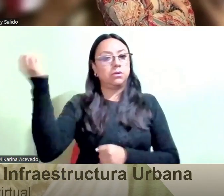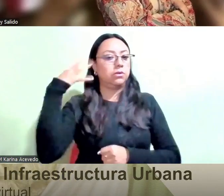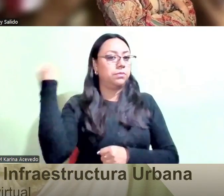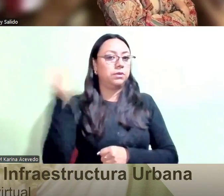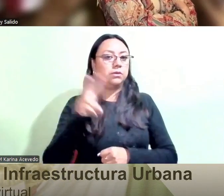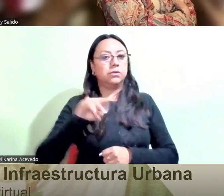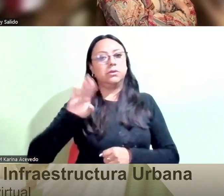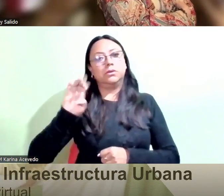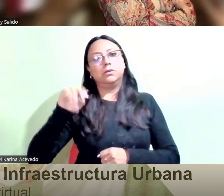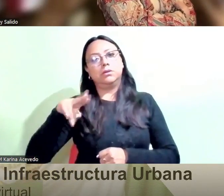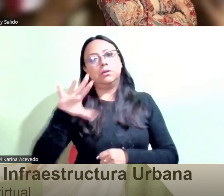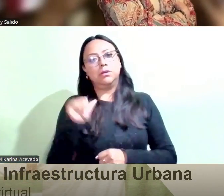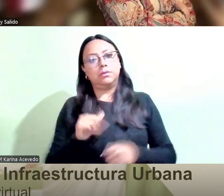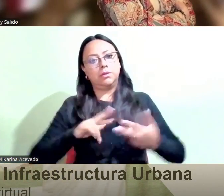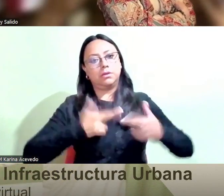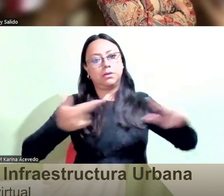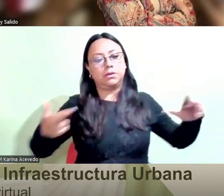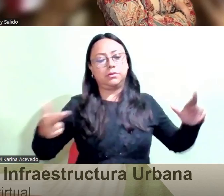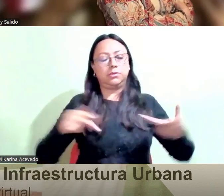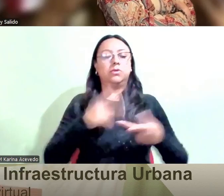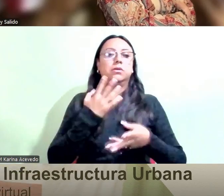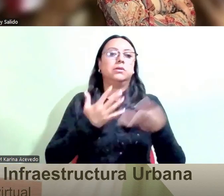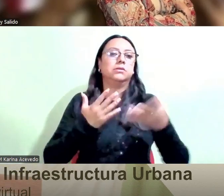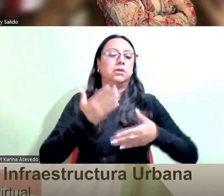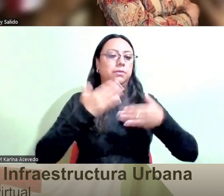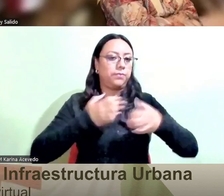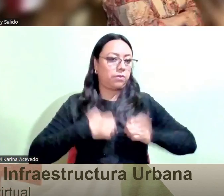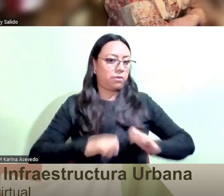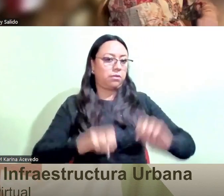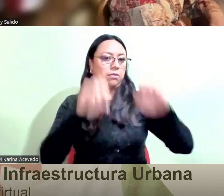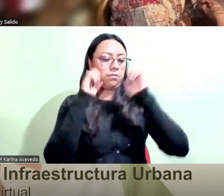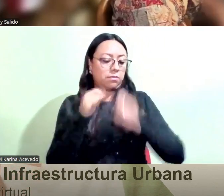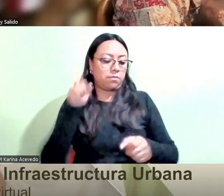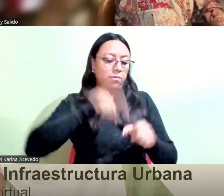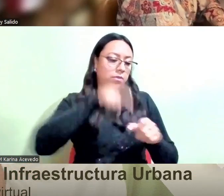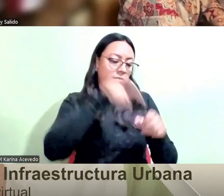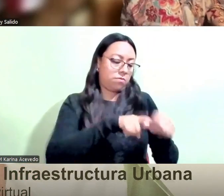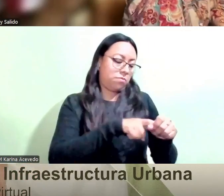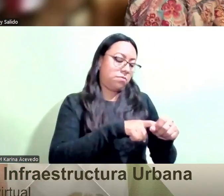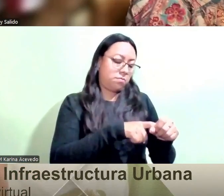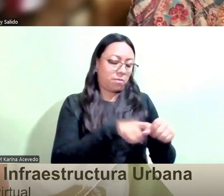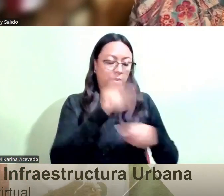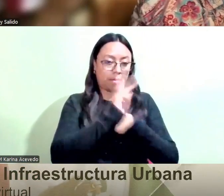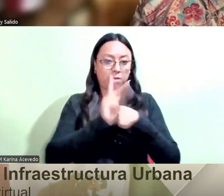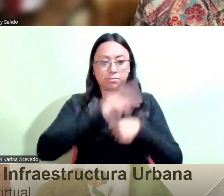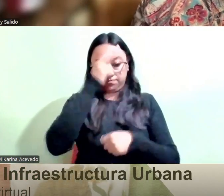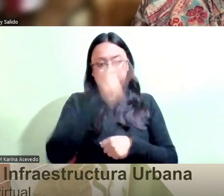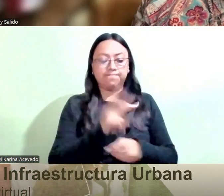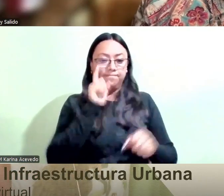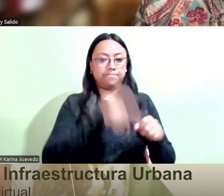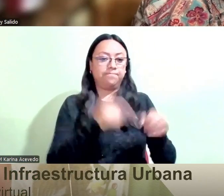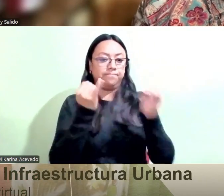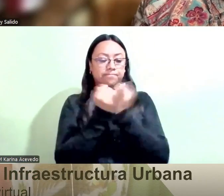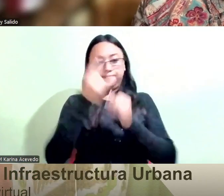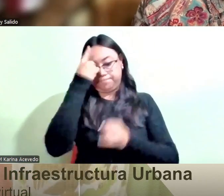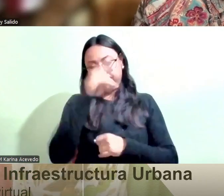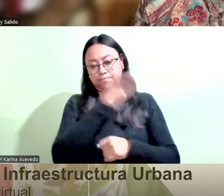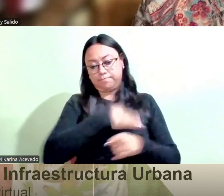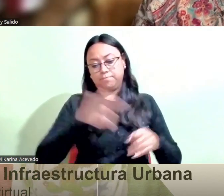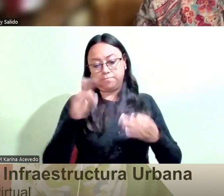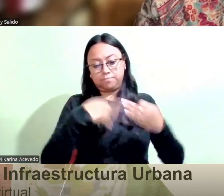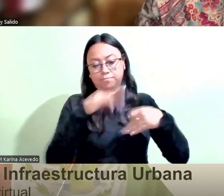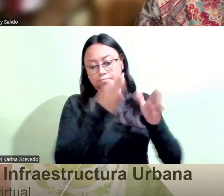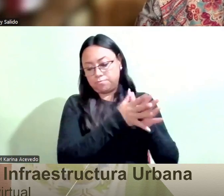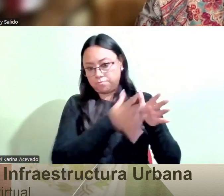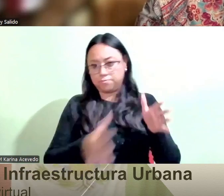Relaciones Diplomáticas de las cuales nuestro país es parte y que precisan que se deben conceder las facilidades para el ejercicio de las funciones de